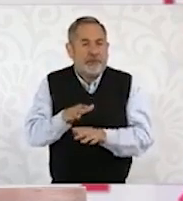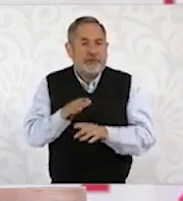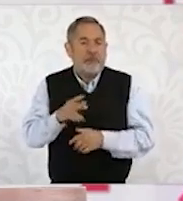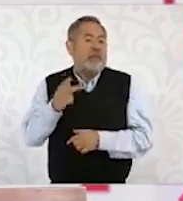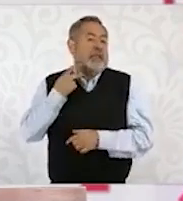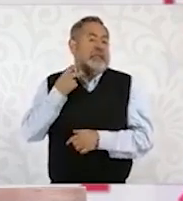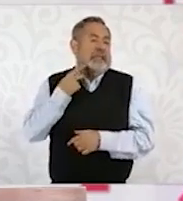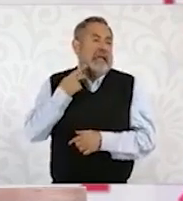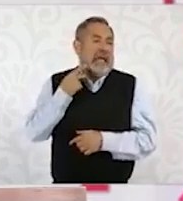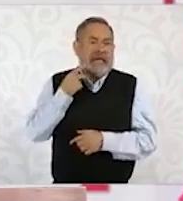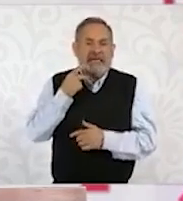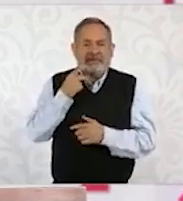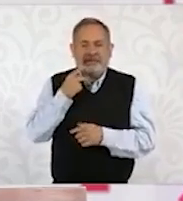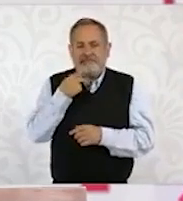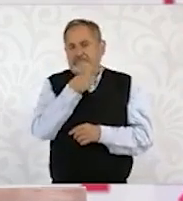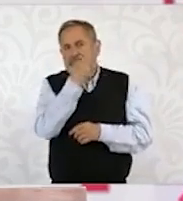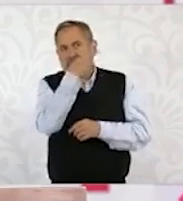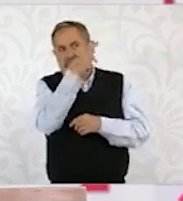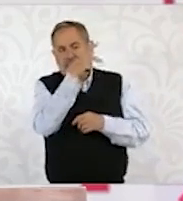que en su momento